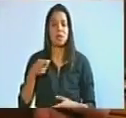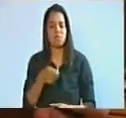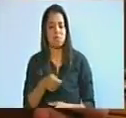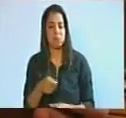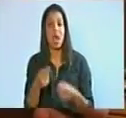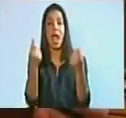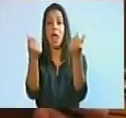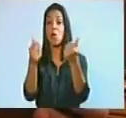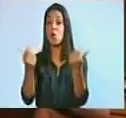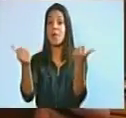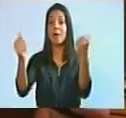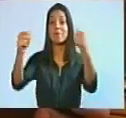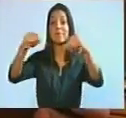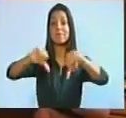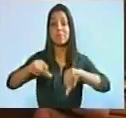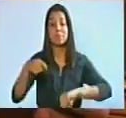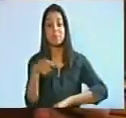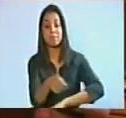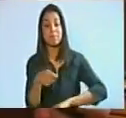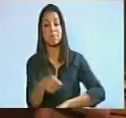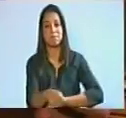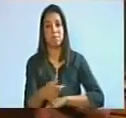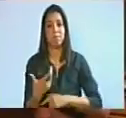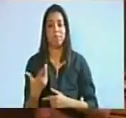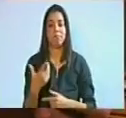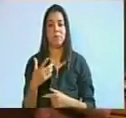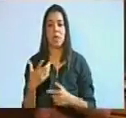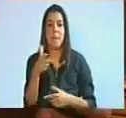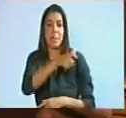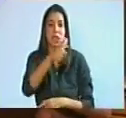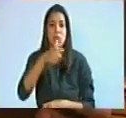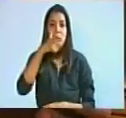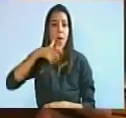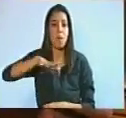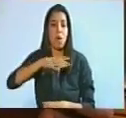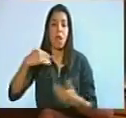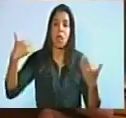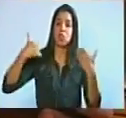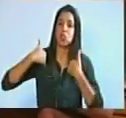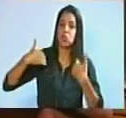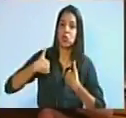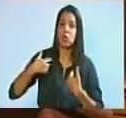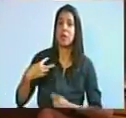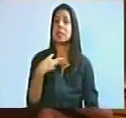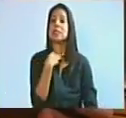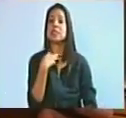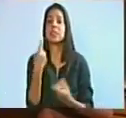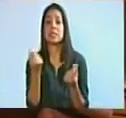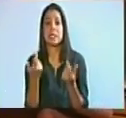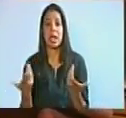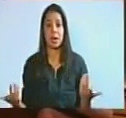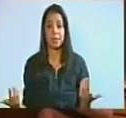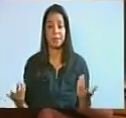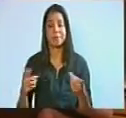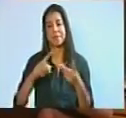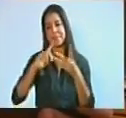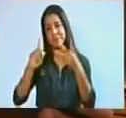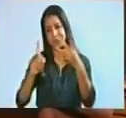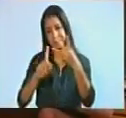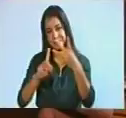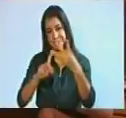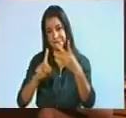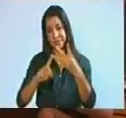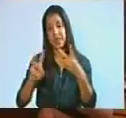la economía del país y crear penurias en la población. Tercero, reafirmar que